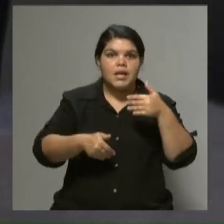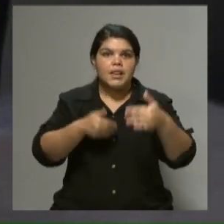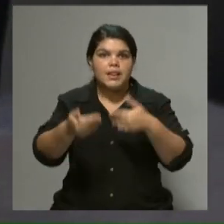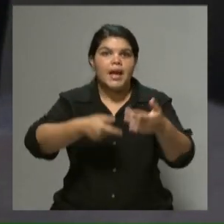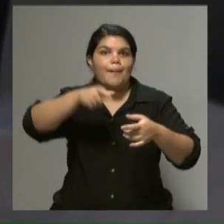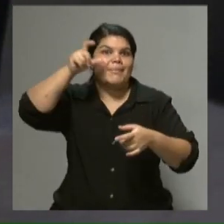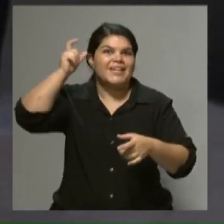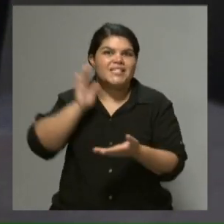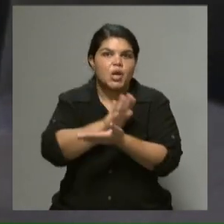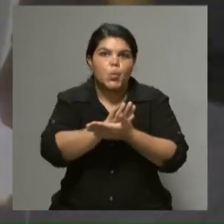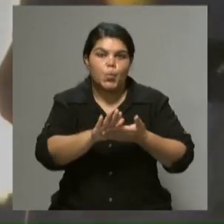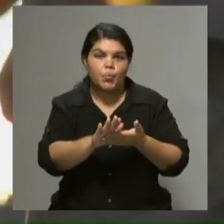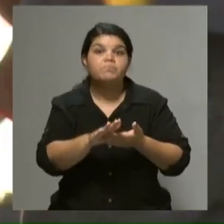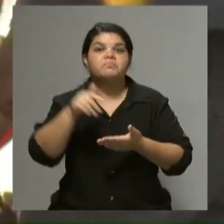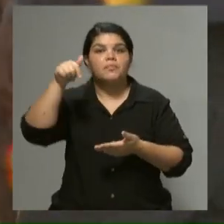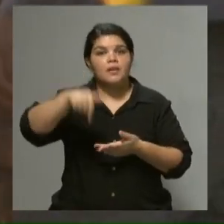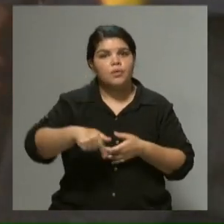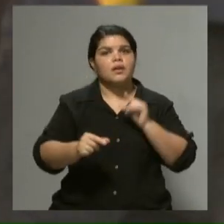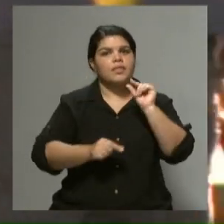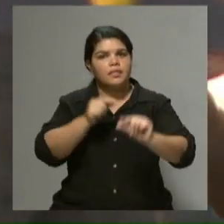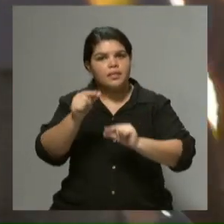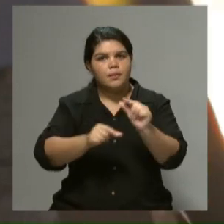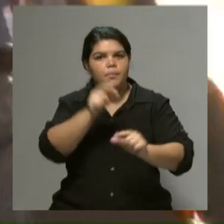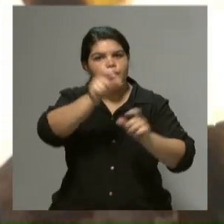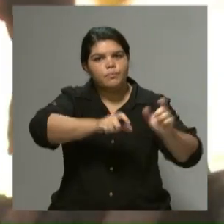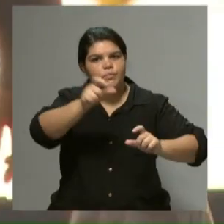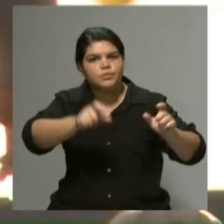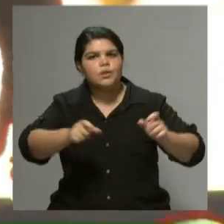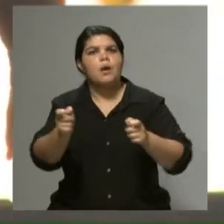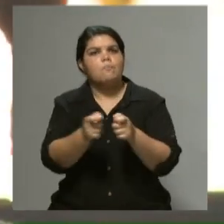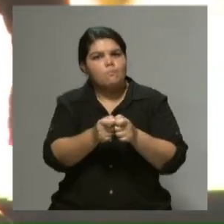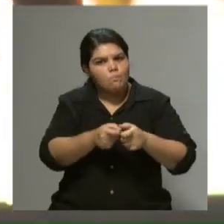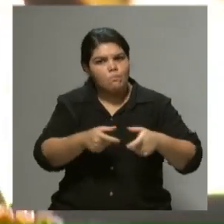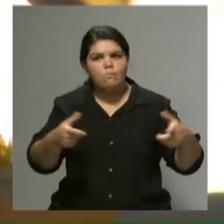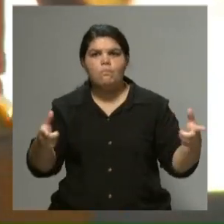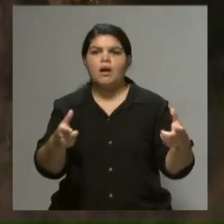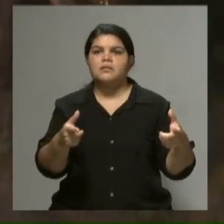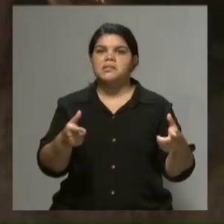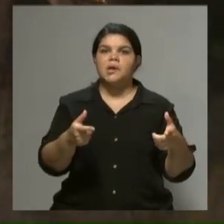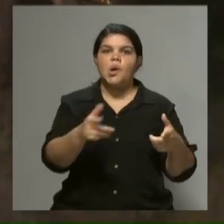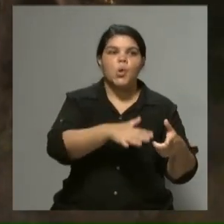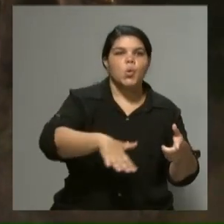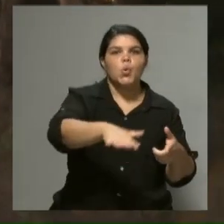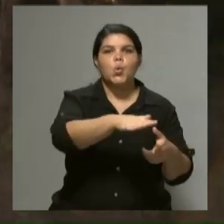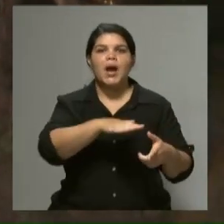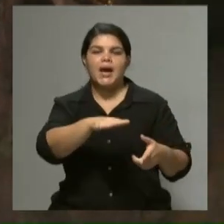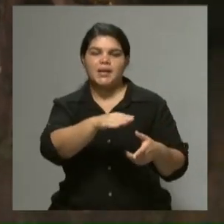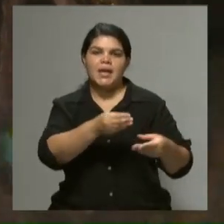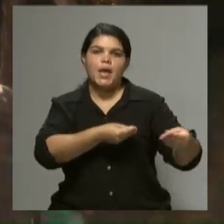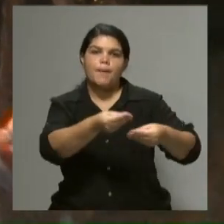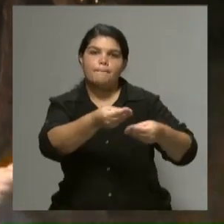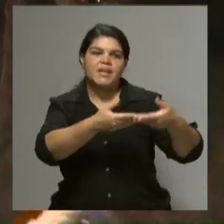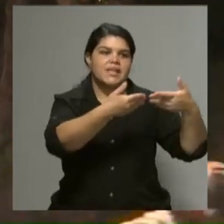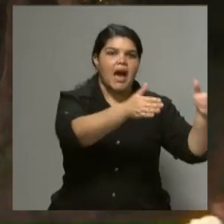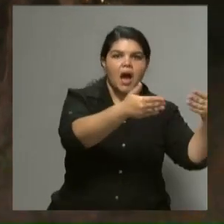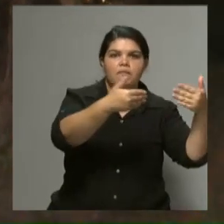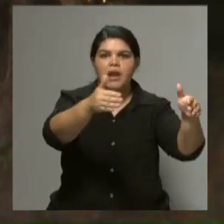está animando más, está abriendo un poco las puertas de sus empresas, confiando en nosotros para buscar